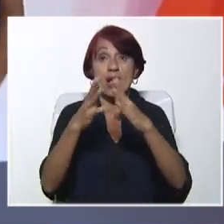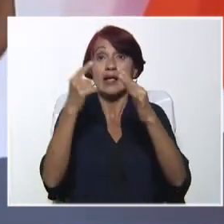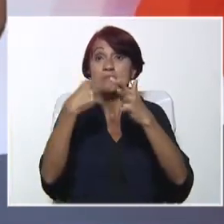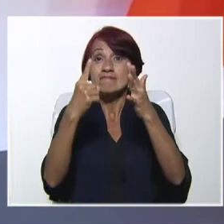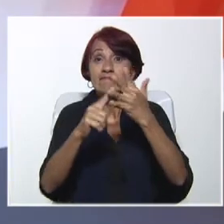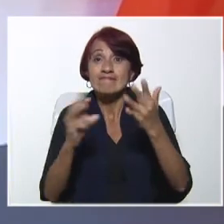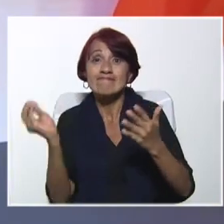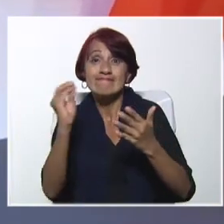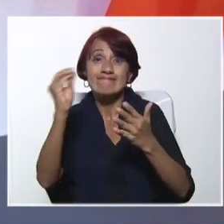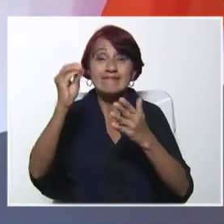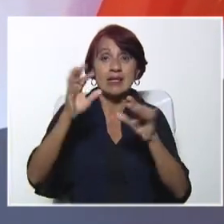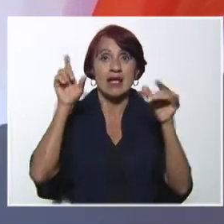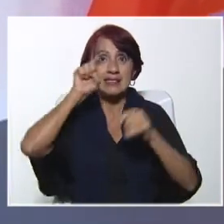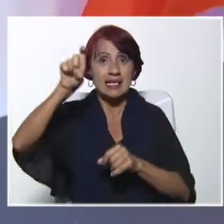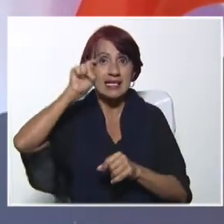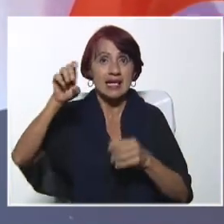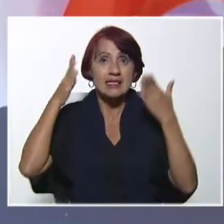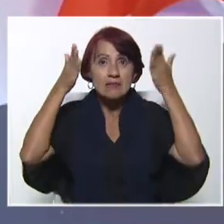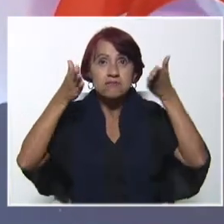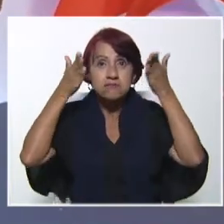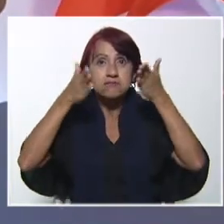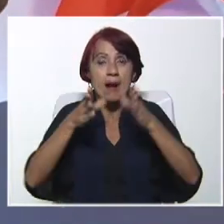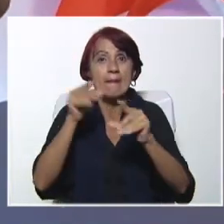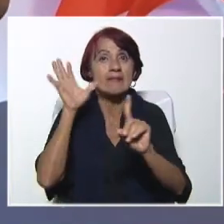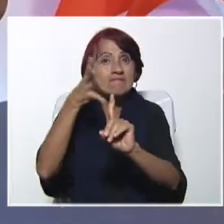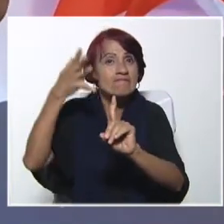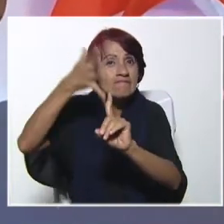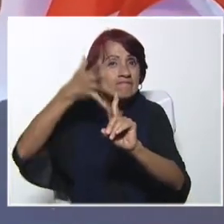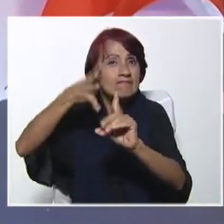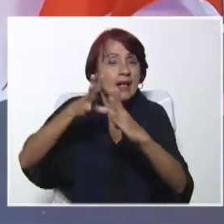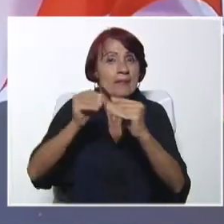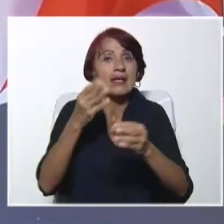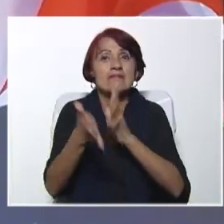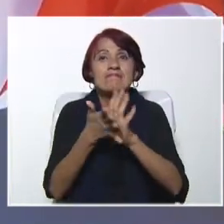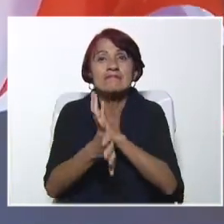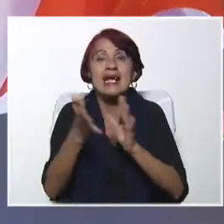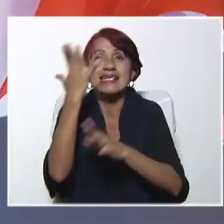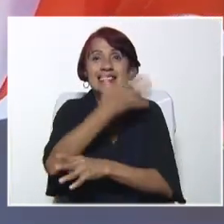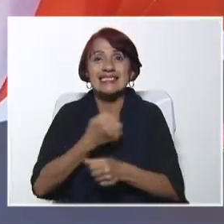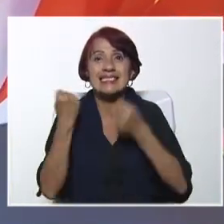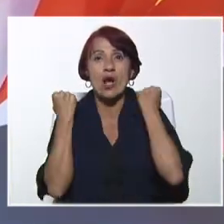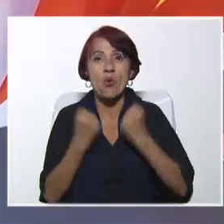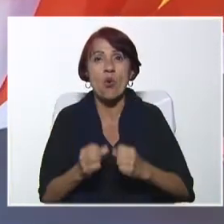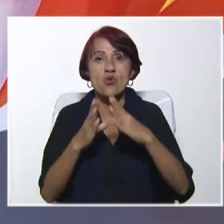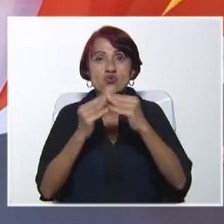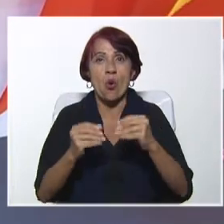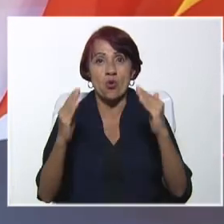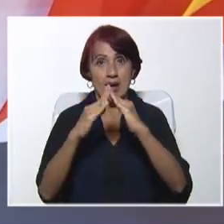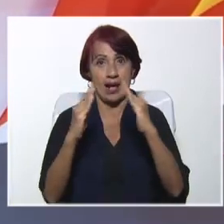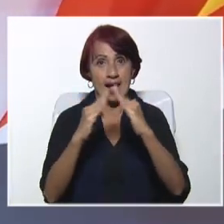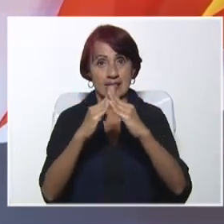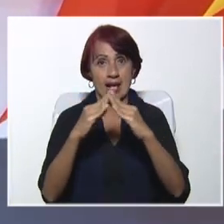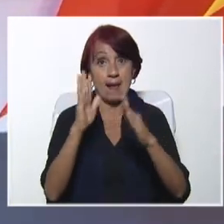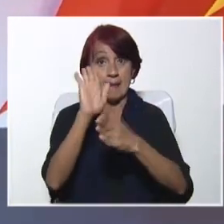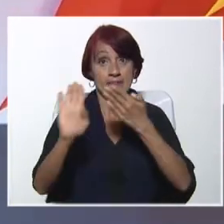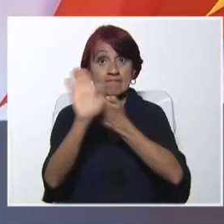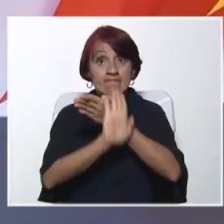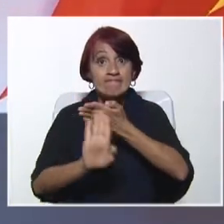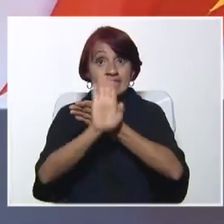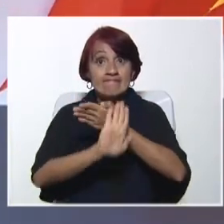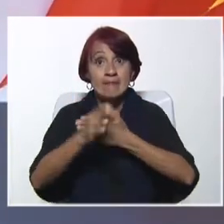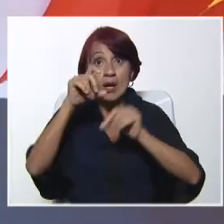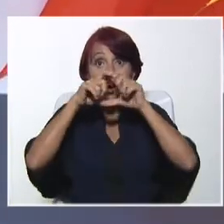todas las áreas de formación. ¿Para qué? Para que ustedes se queden seguros y seguras en casa, protegidos ante